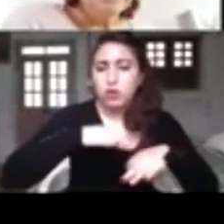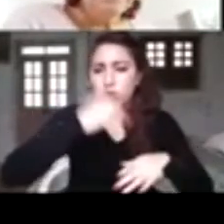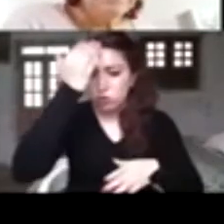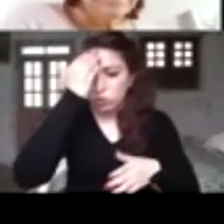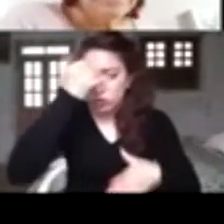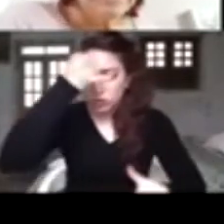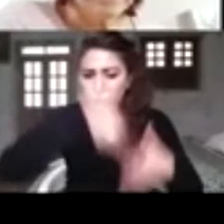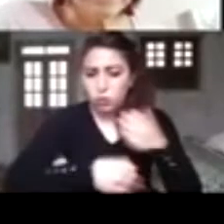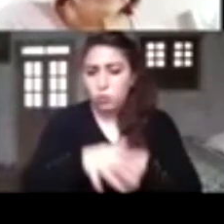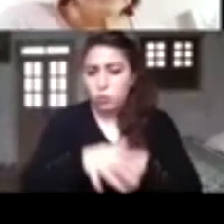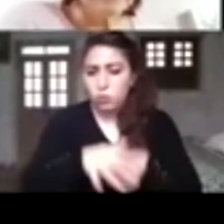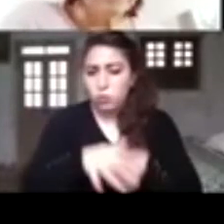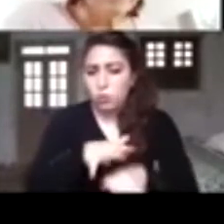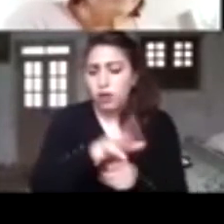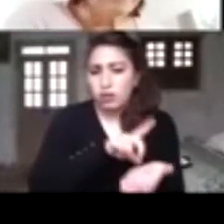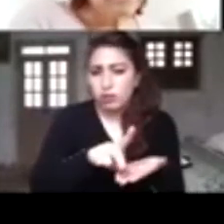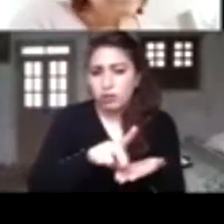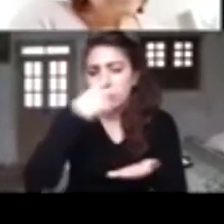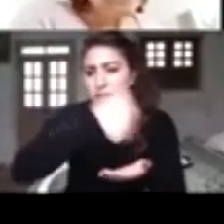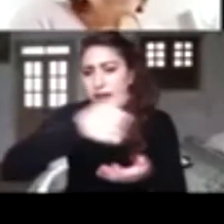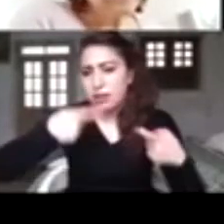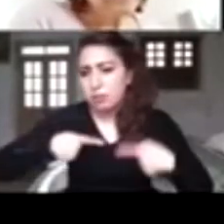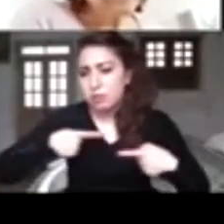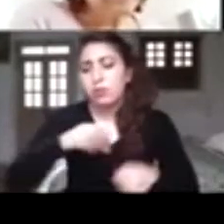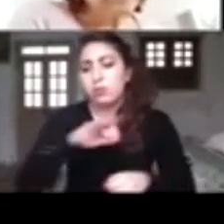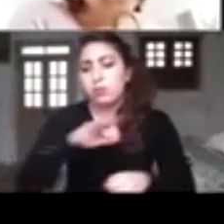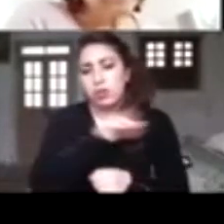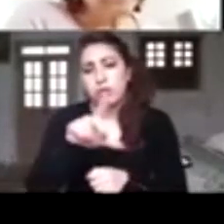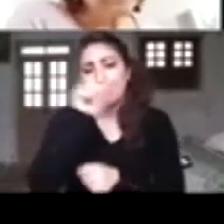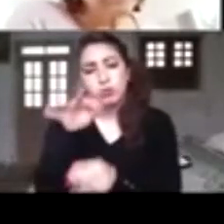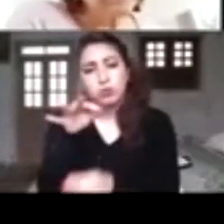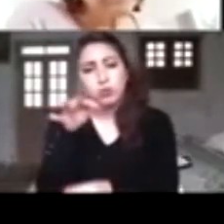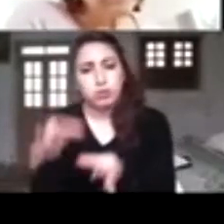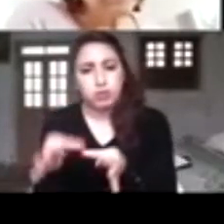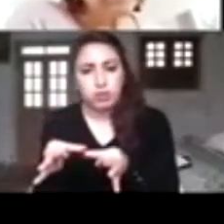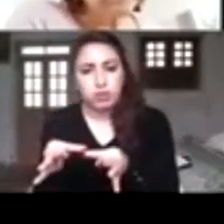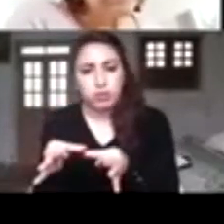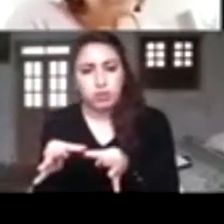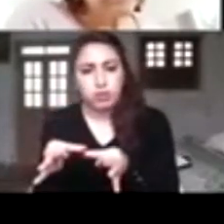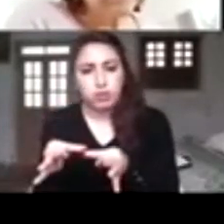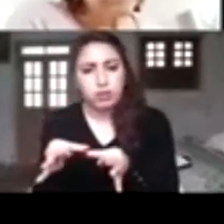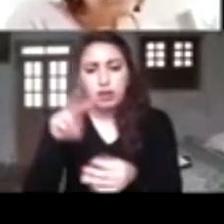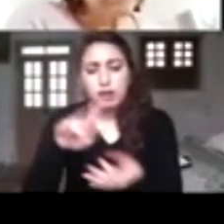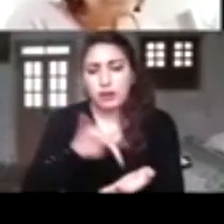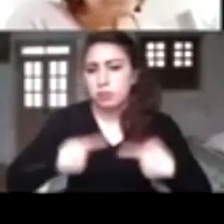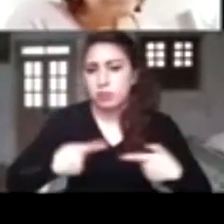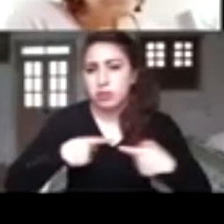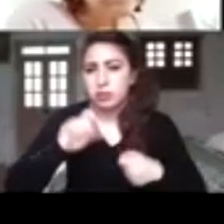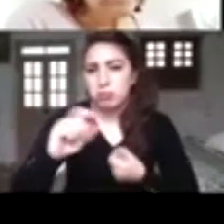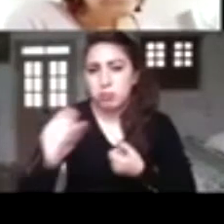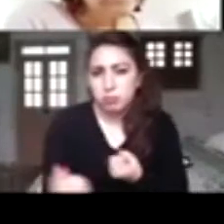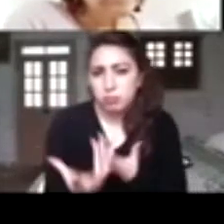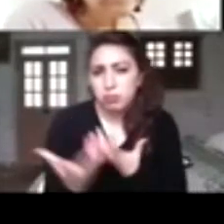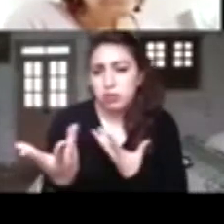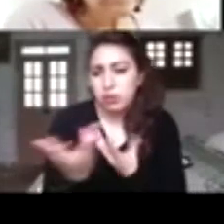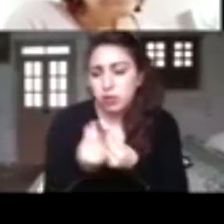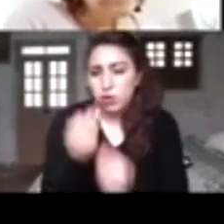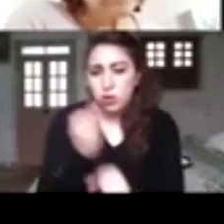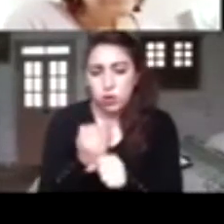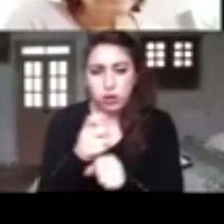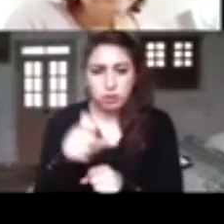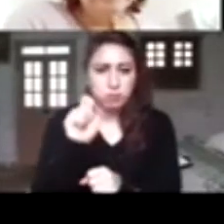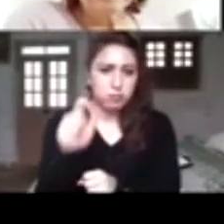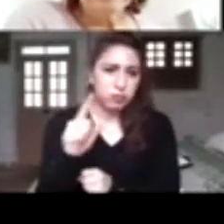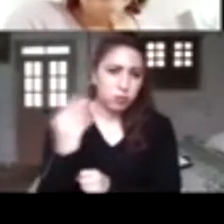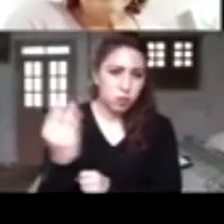reconozco el esfuerzo del INPO Ciudad de México, de todos los que han estado participando, todos los asesores que también han estado colaborando, y esperamos que